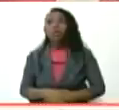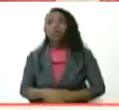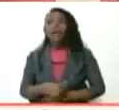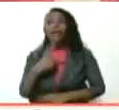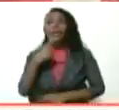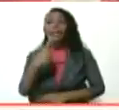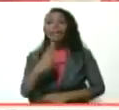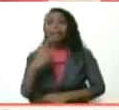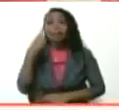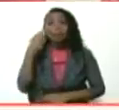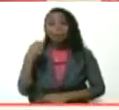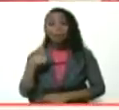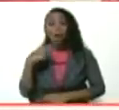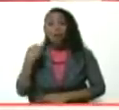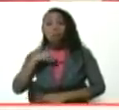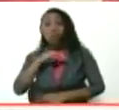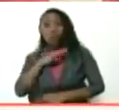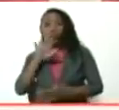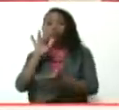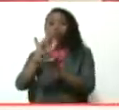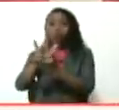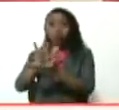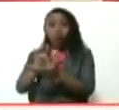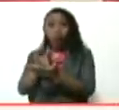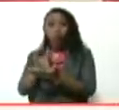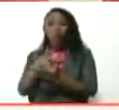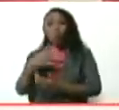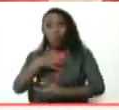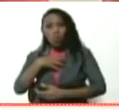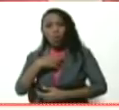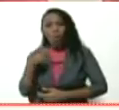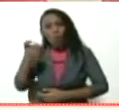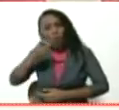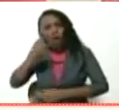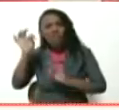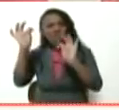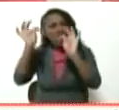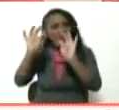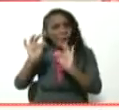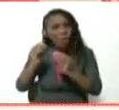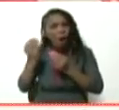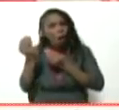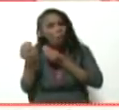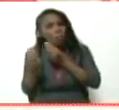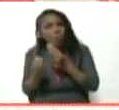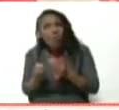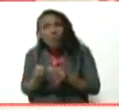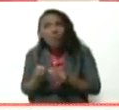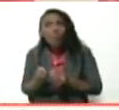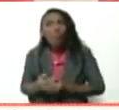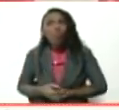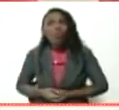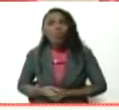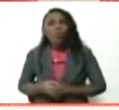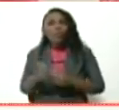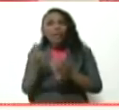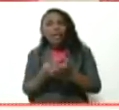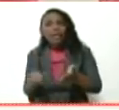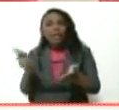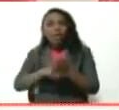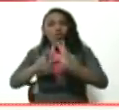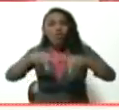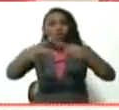decir, no, mira, nosotros vamos a participar, si pudiéramos buscar la manera de renovar el